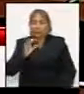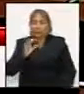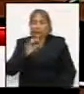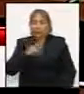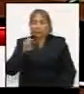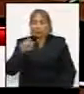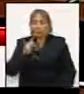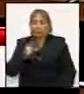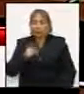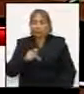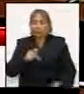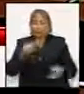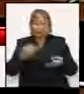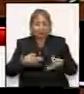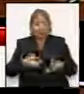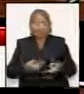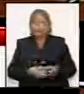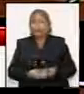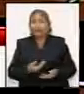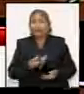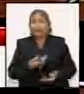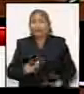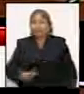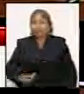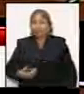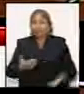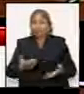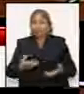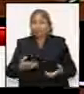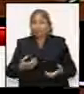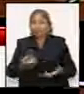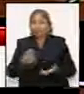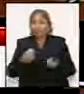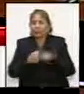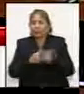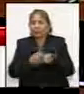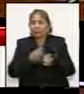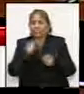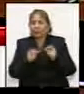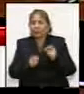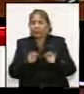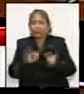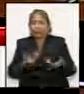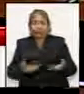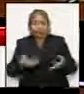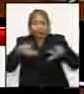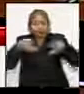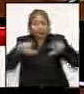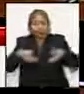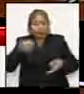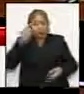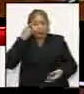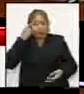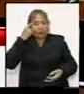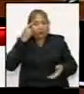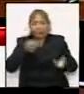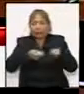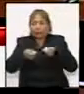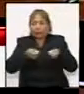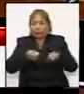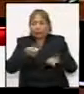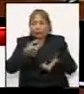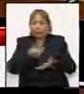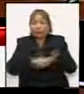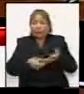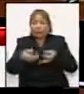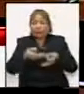Esa preocupación es real. El gobierno nuestro sí quiere ayudar a la población, pero tenemos que ser conscientes de un buen manejo fiscal